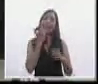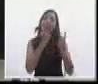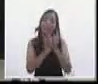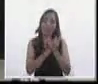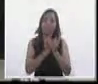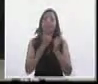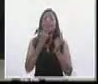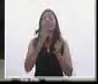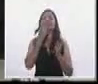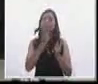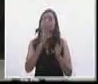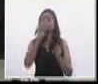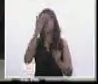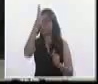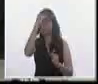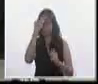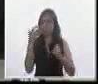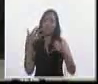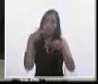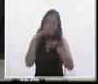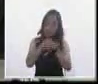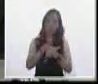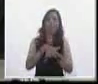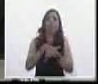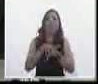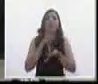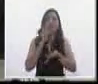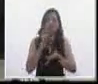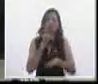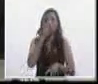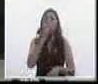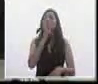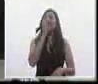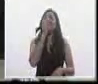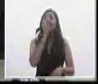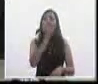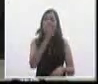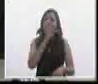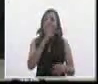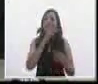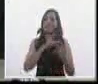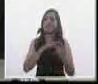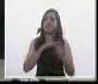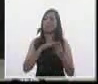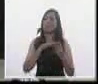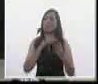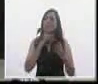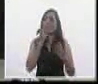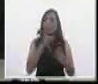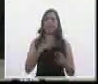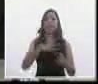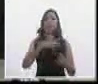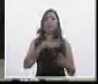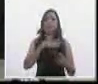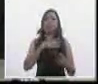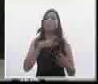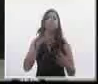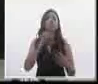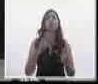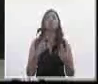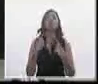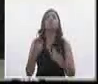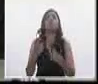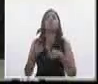y la inclusión también está de acuerdo con que es Es solamente una palabra no sé si esta ya la leí porque menciona que hay empresas que no te dan trabajo